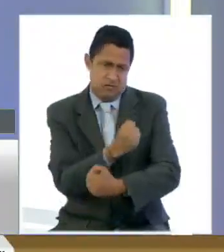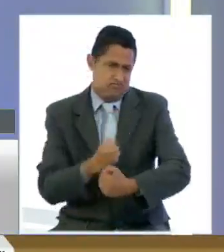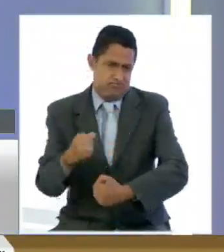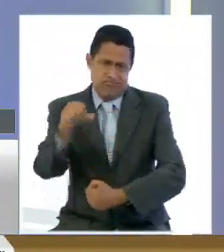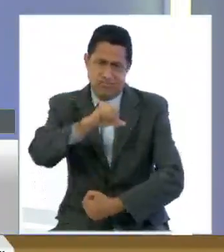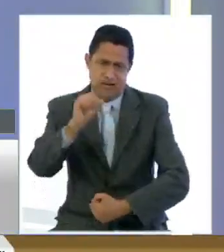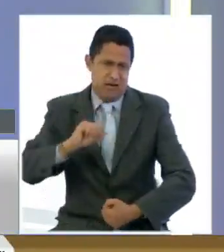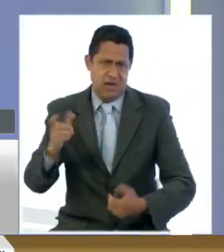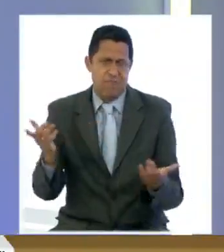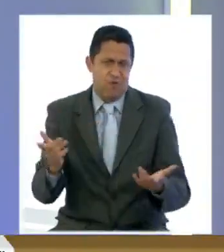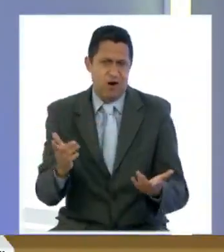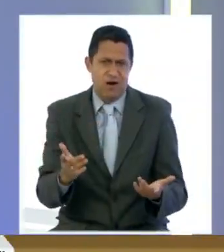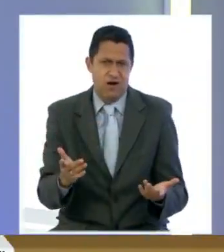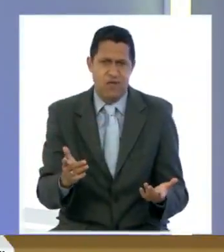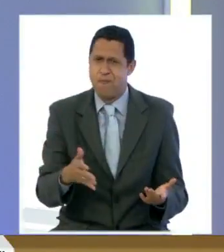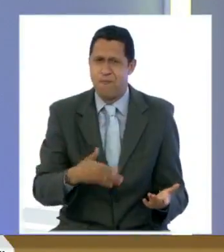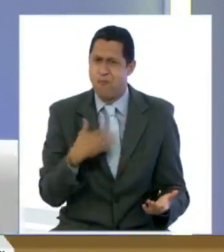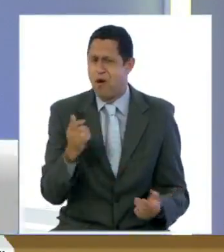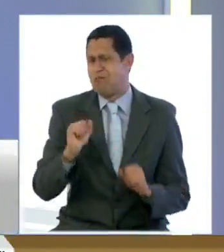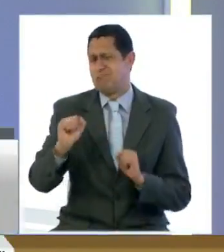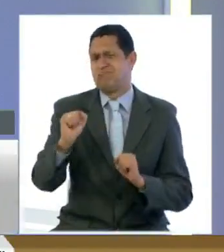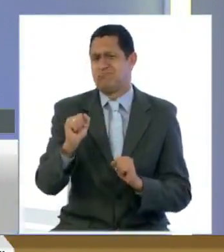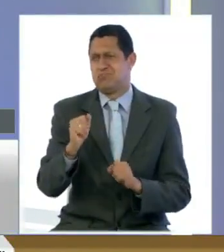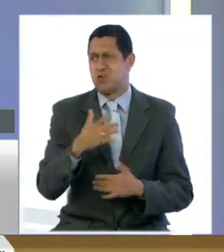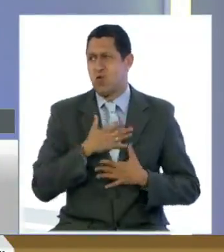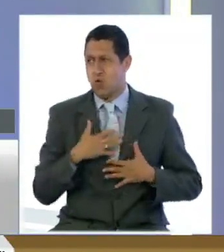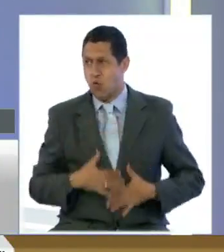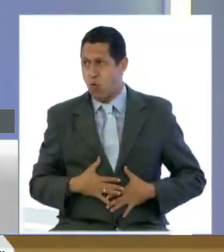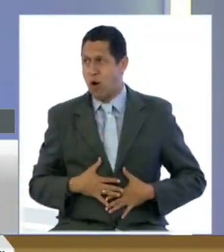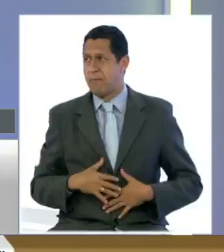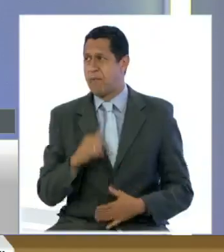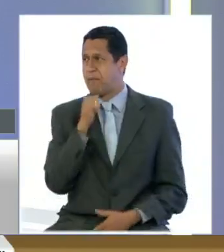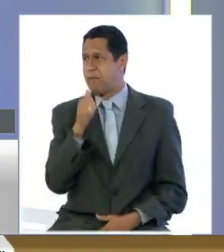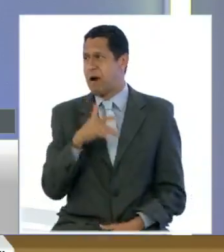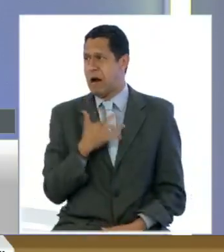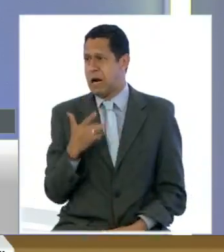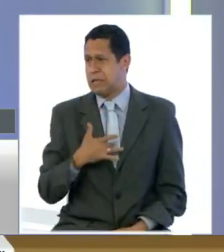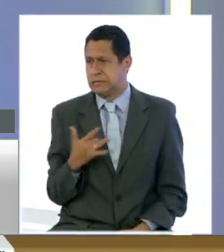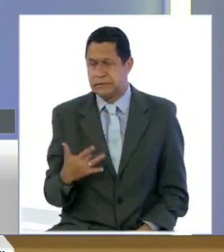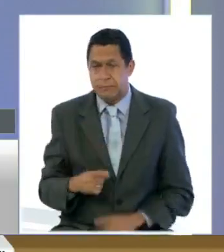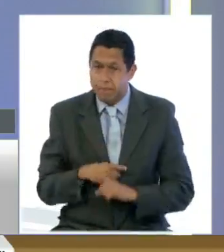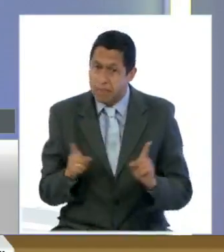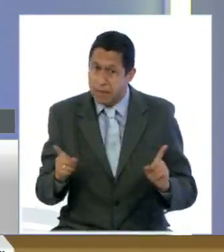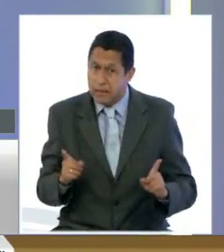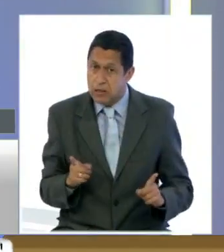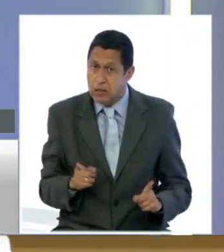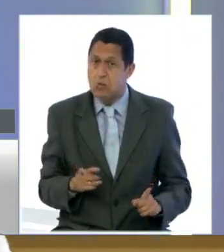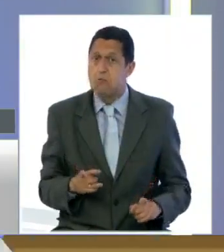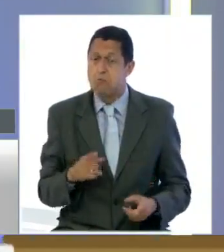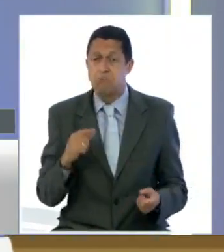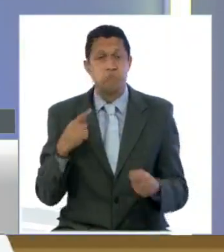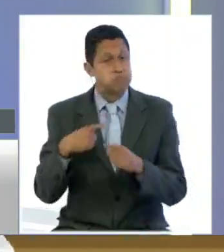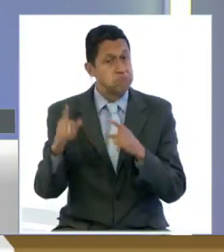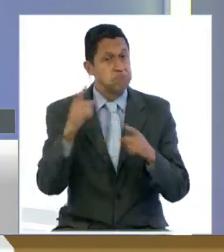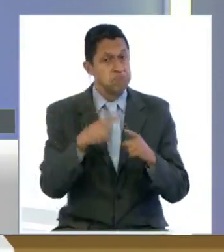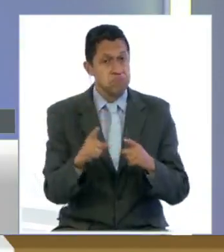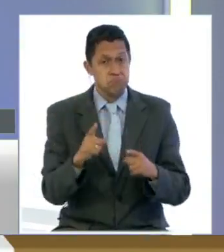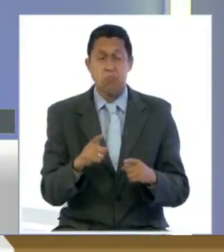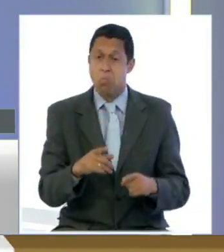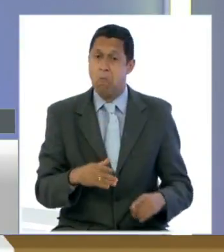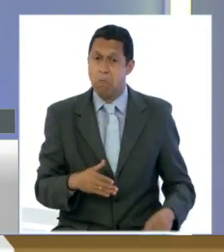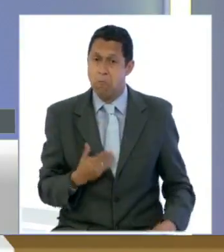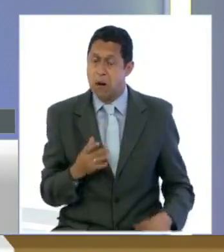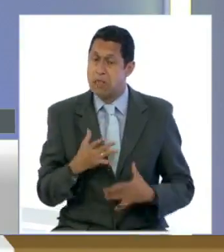¿Por qué? Porque no la pueden tolerar, su organismo reacciona mal ante ello, pero es bastante variado y es una alternativa